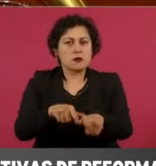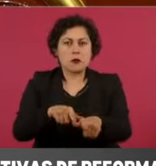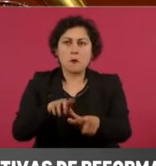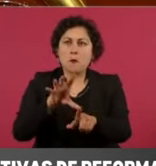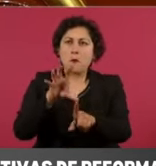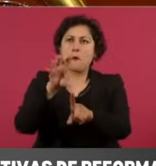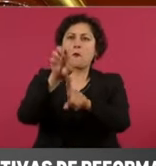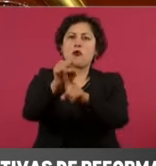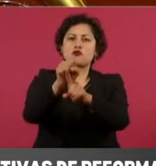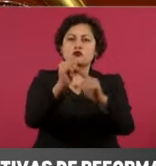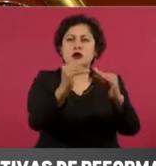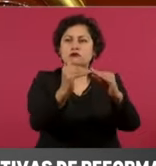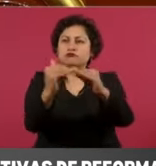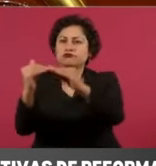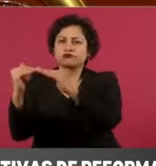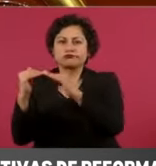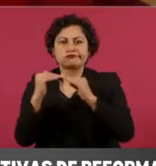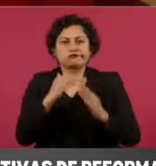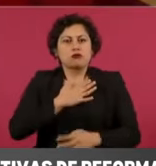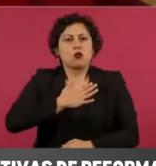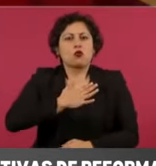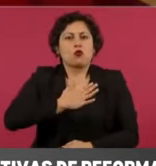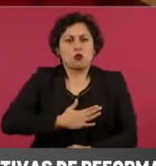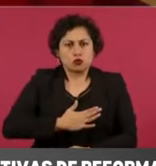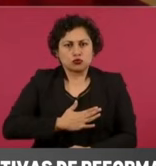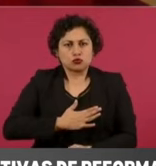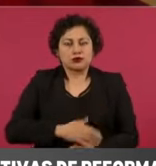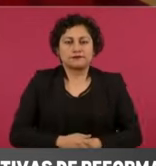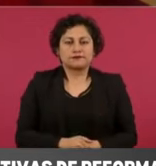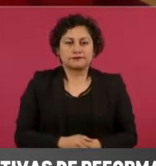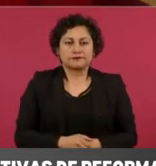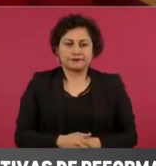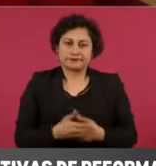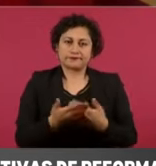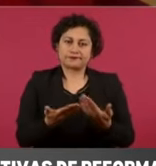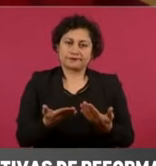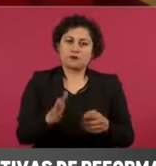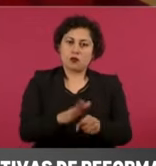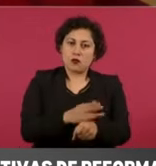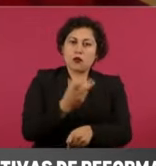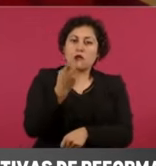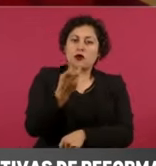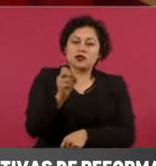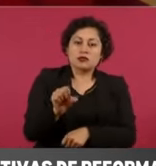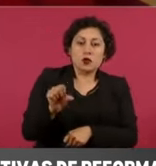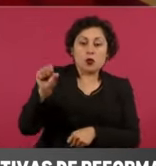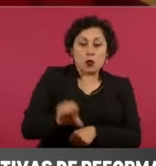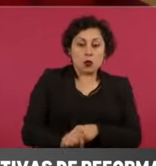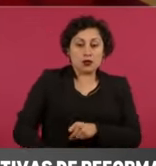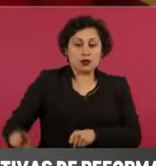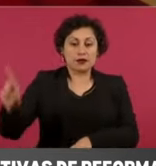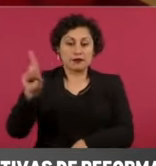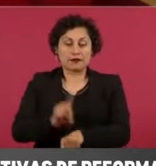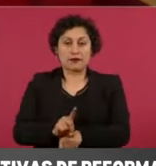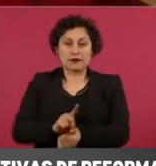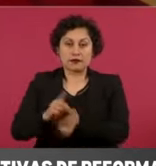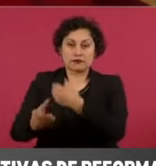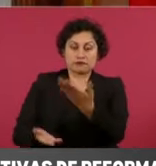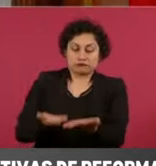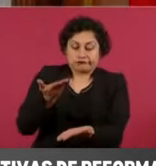Con este contexto es que presentamos el día de hoy, este día histórico,